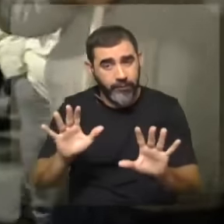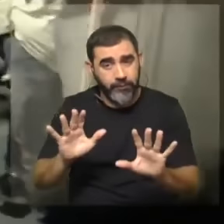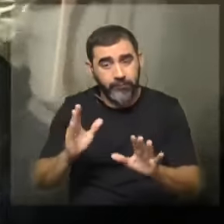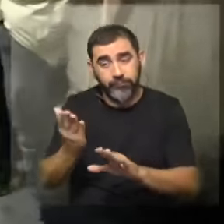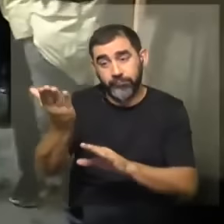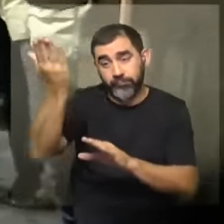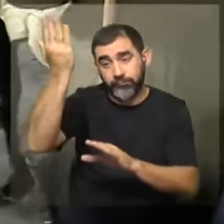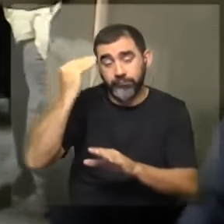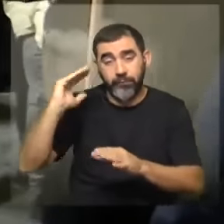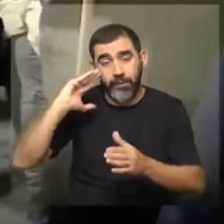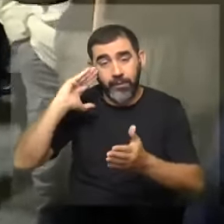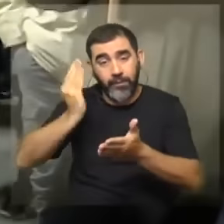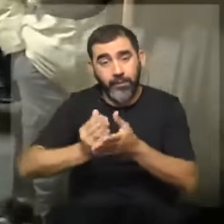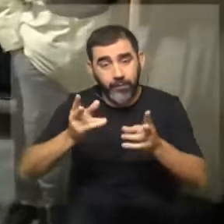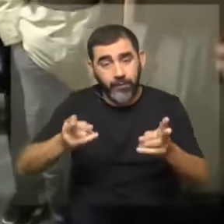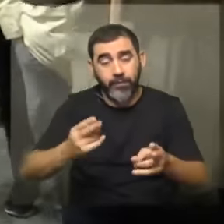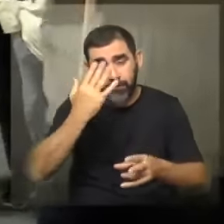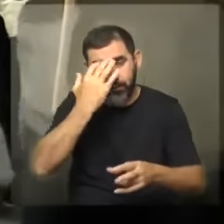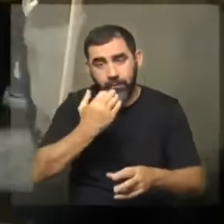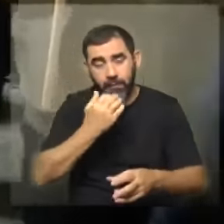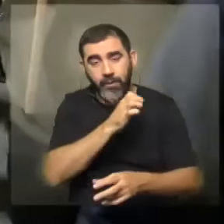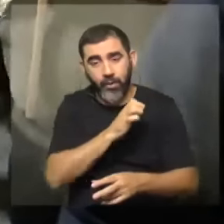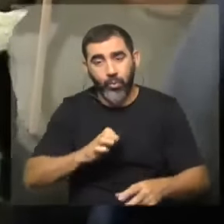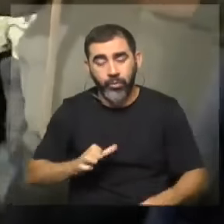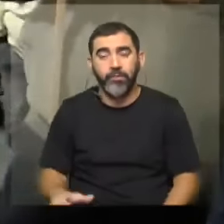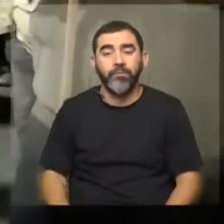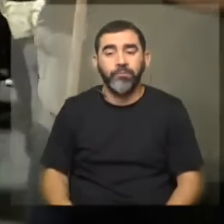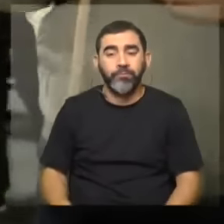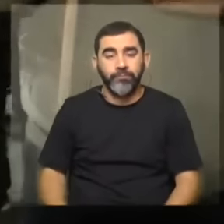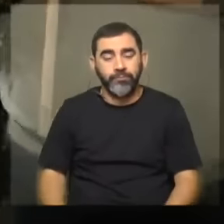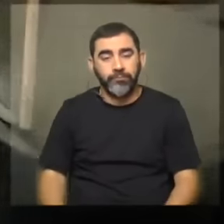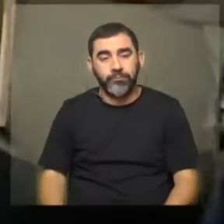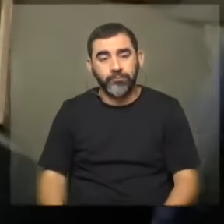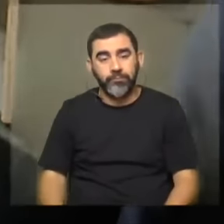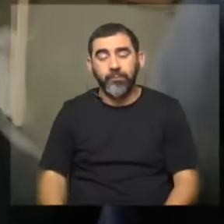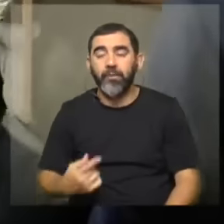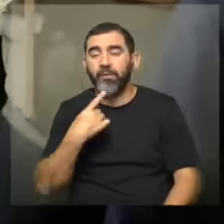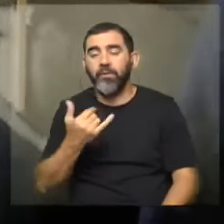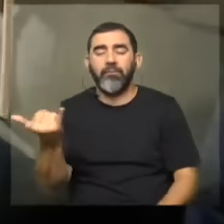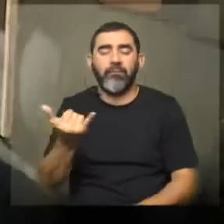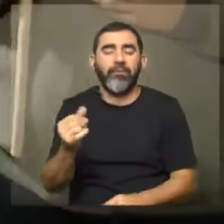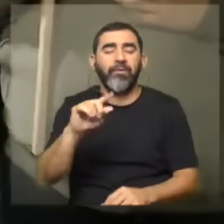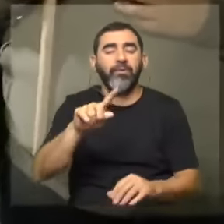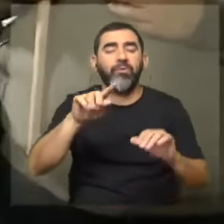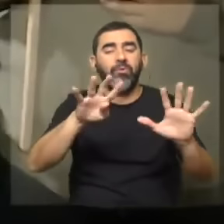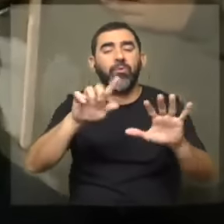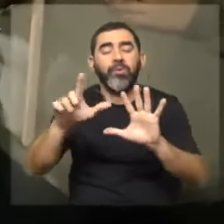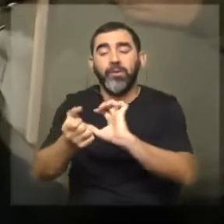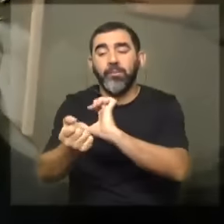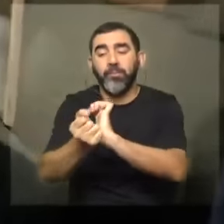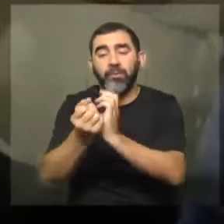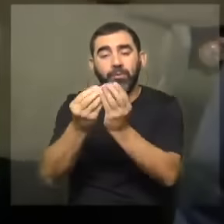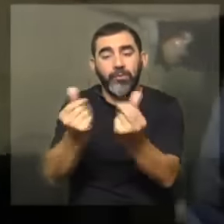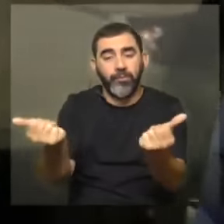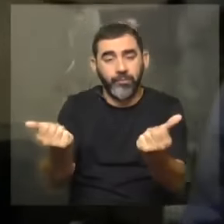pasó el periodo del terrorismo de estado le saca importancia a los 197 detenidos